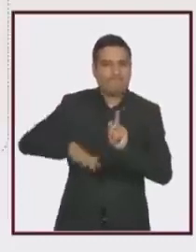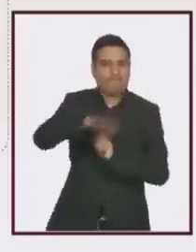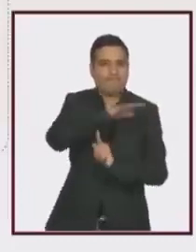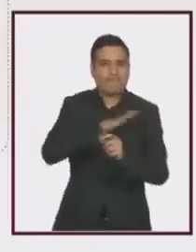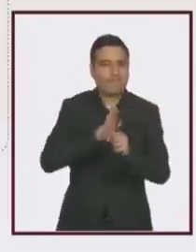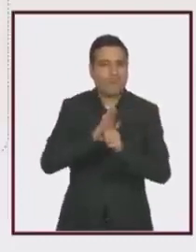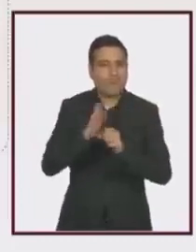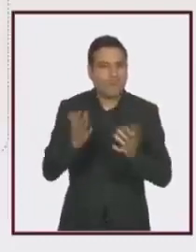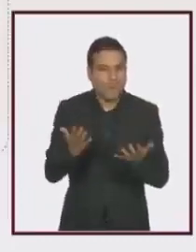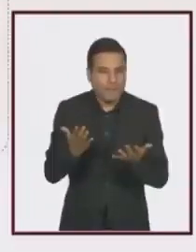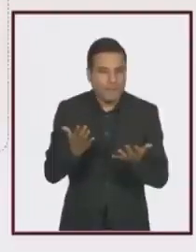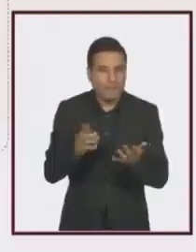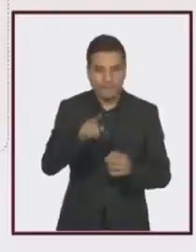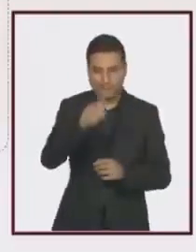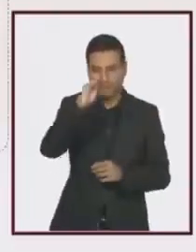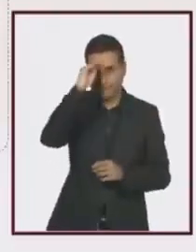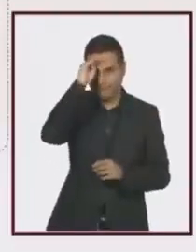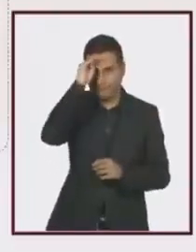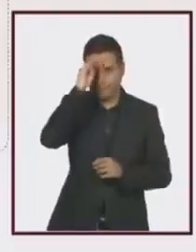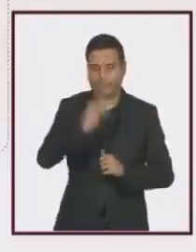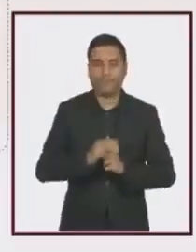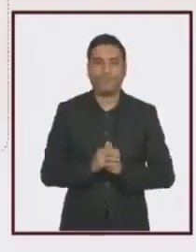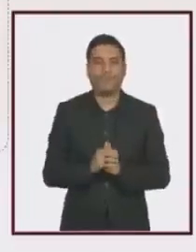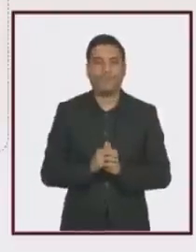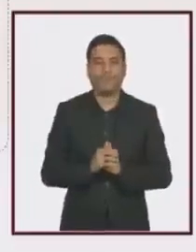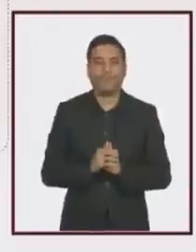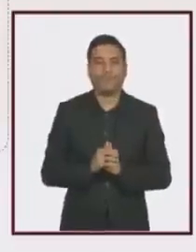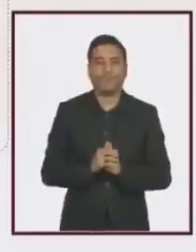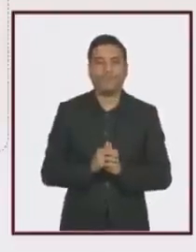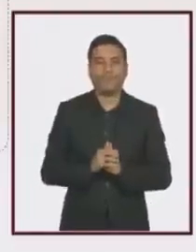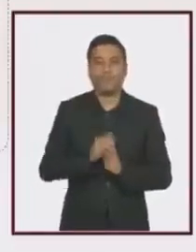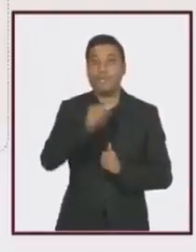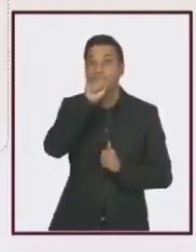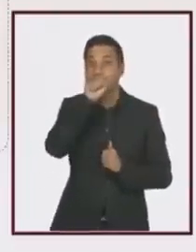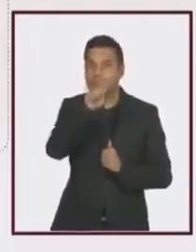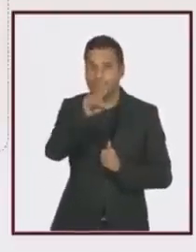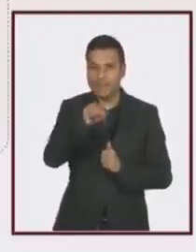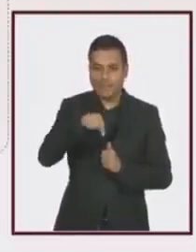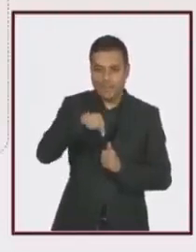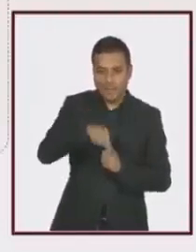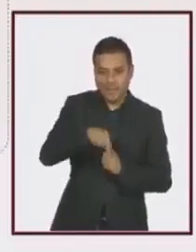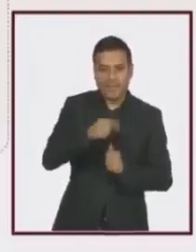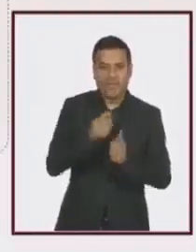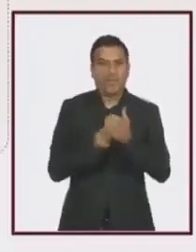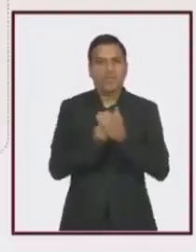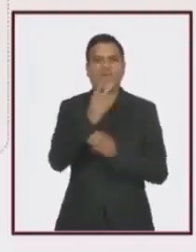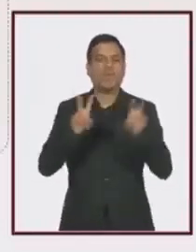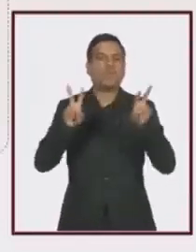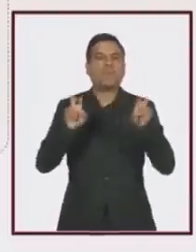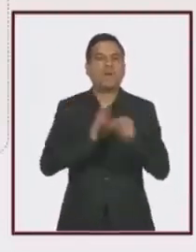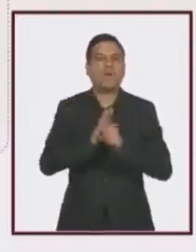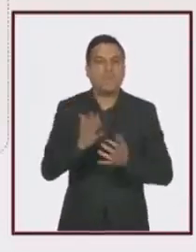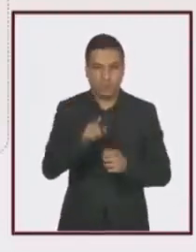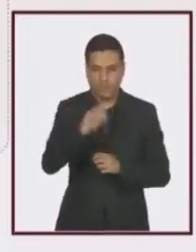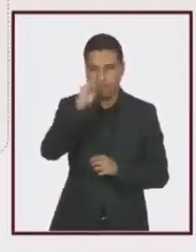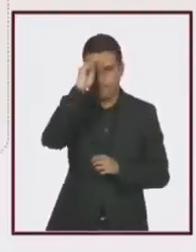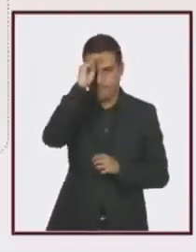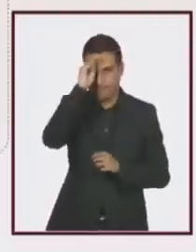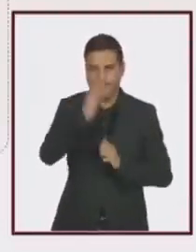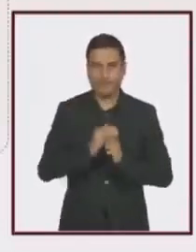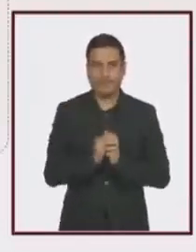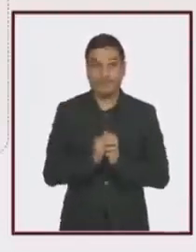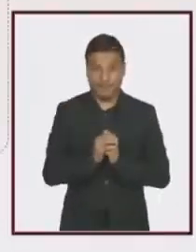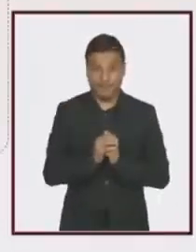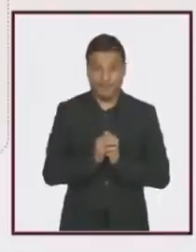qué contenidos se incorporan como contenidos locales. Una vez que ustedes han identificado estos